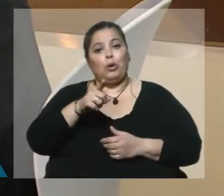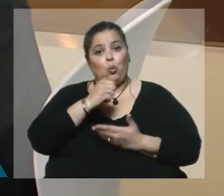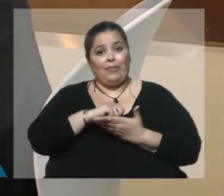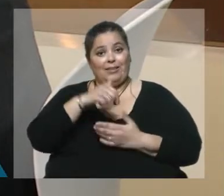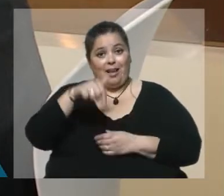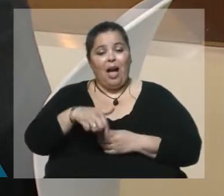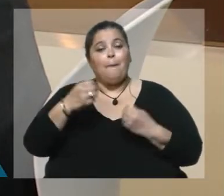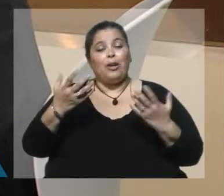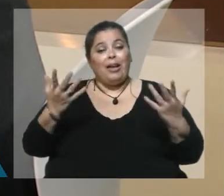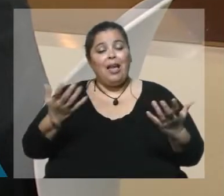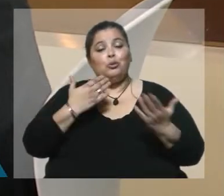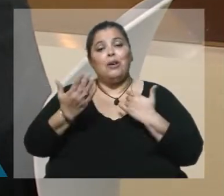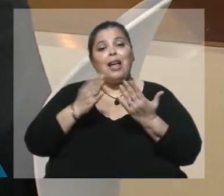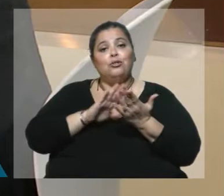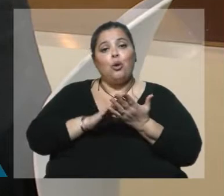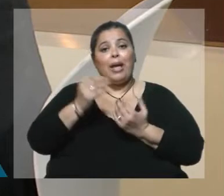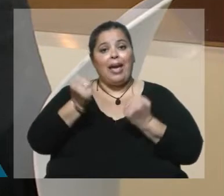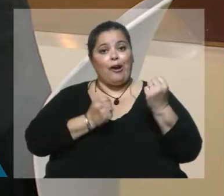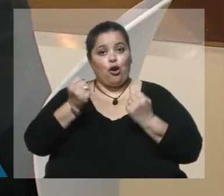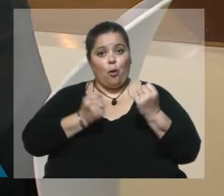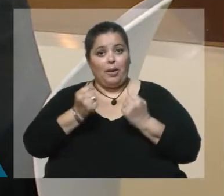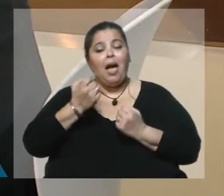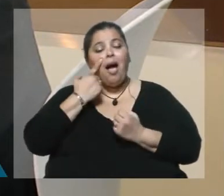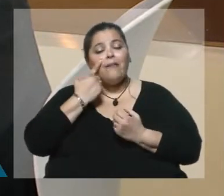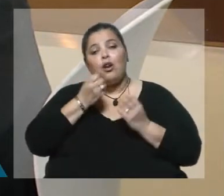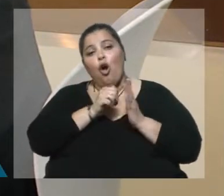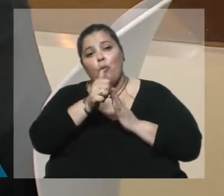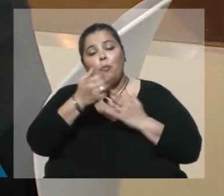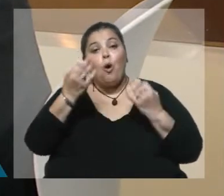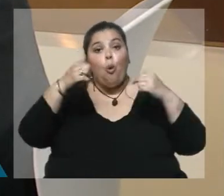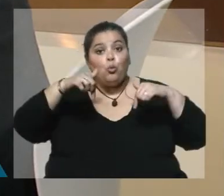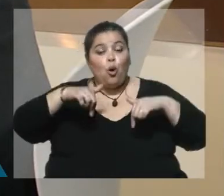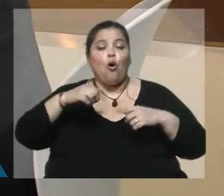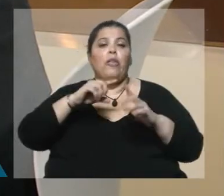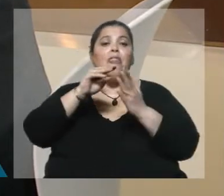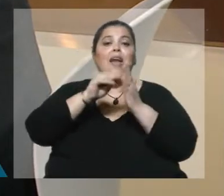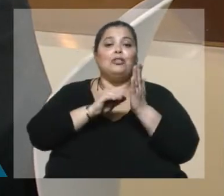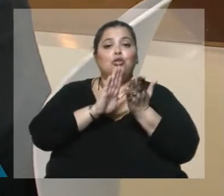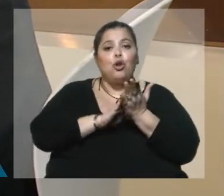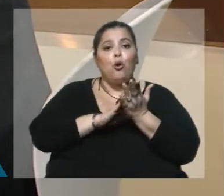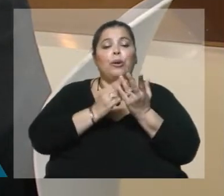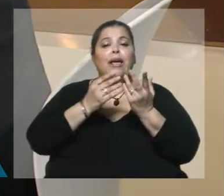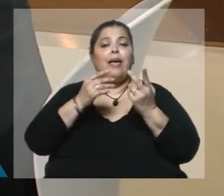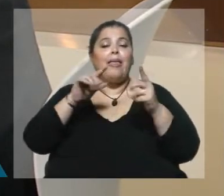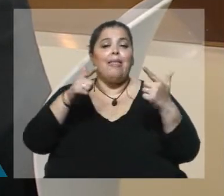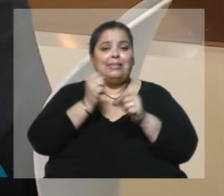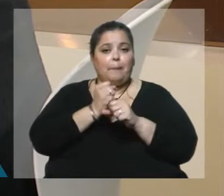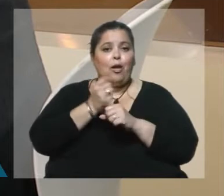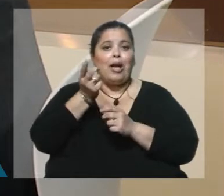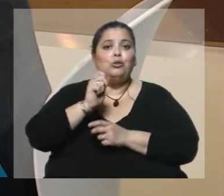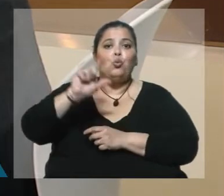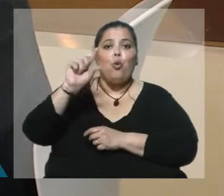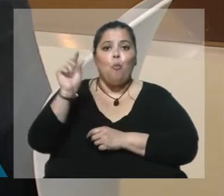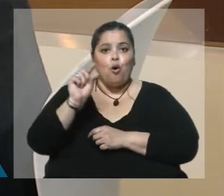por acá de verdad porque queríamos hablar de economía hacer un pantallazo fue justo salió el dato de desempleo también lo podemos analizar un poco sube un poquito